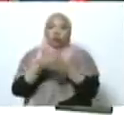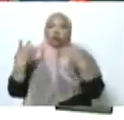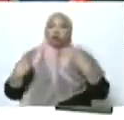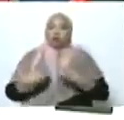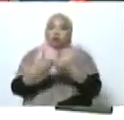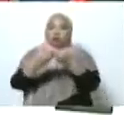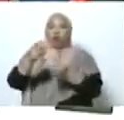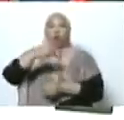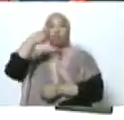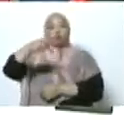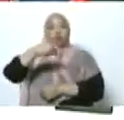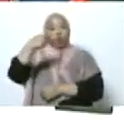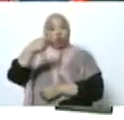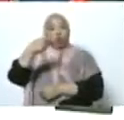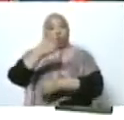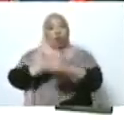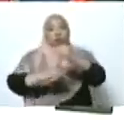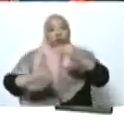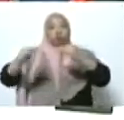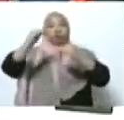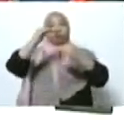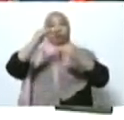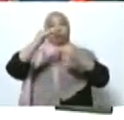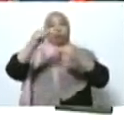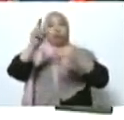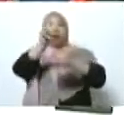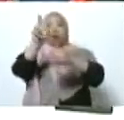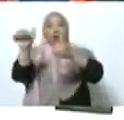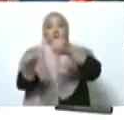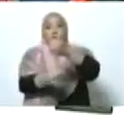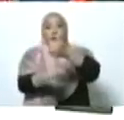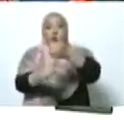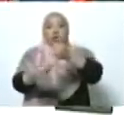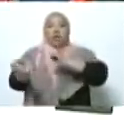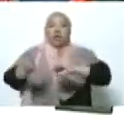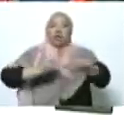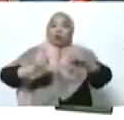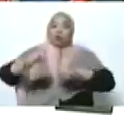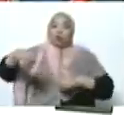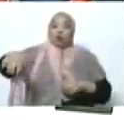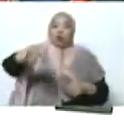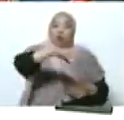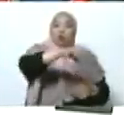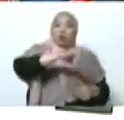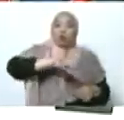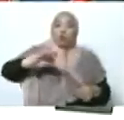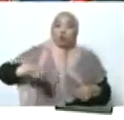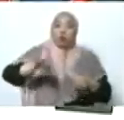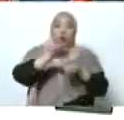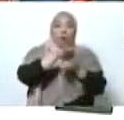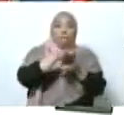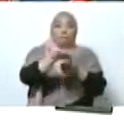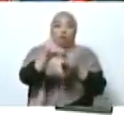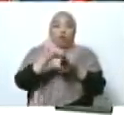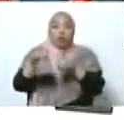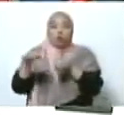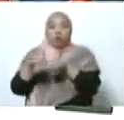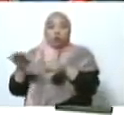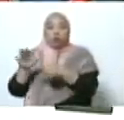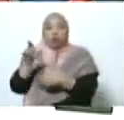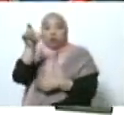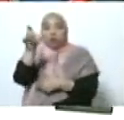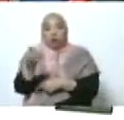mando político. Entonces tendríamos la vicepresidencia de asuntos regionales y municipales, que estará al frente